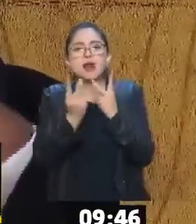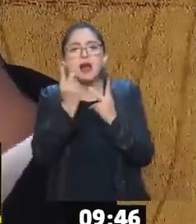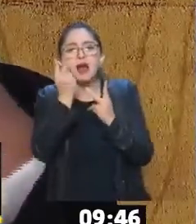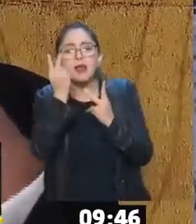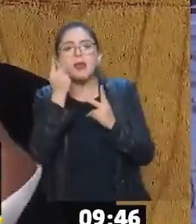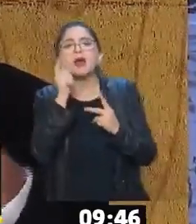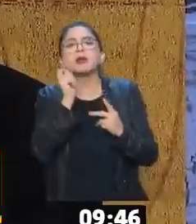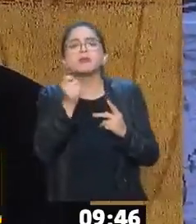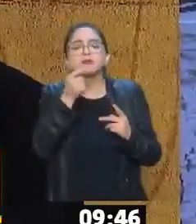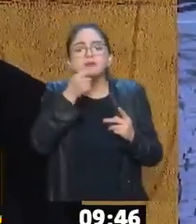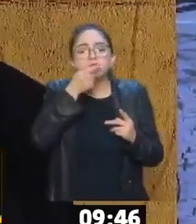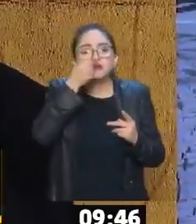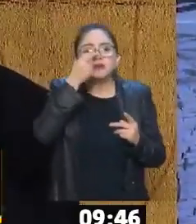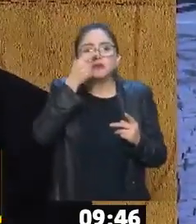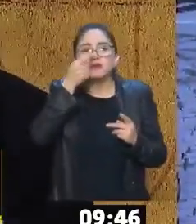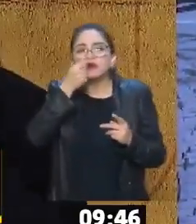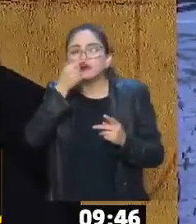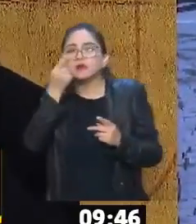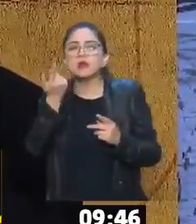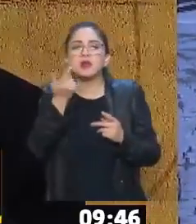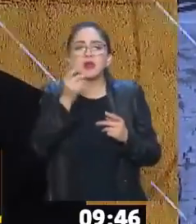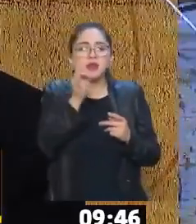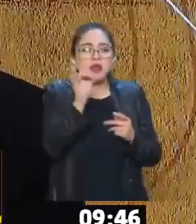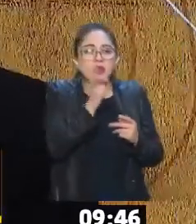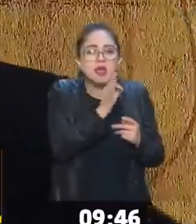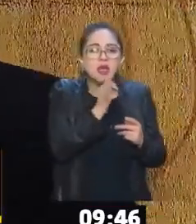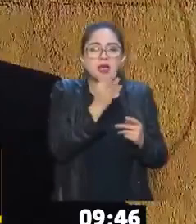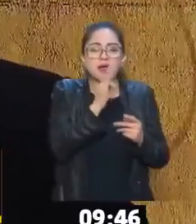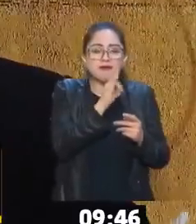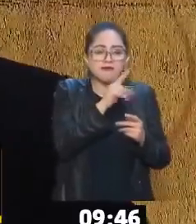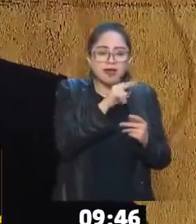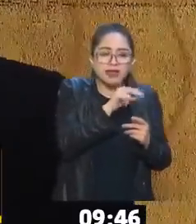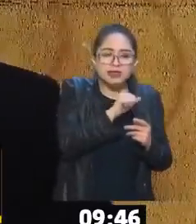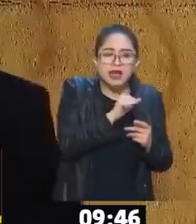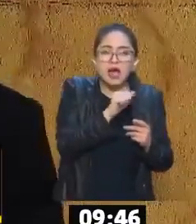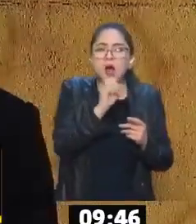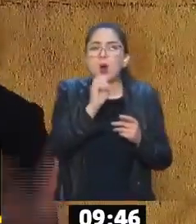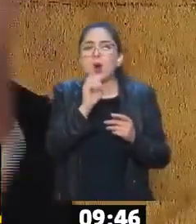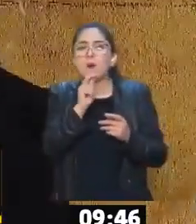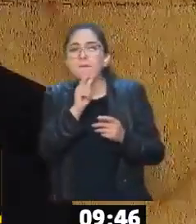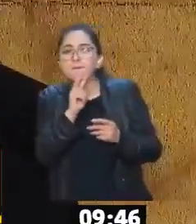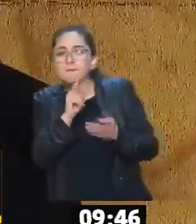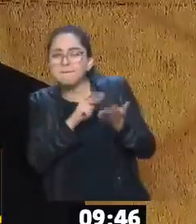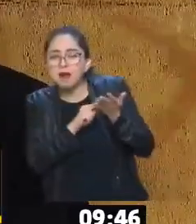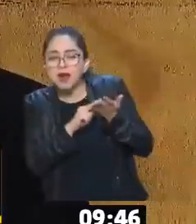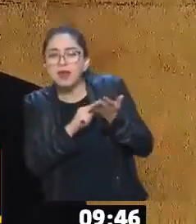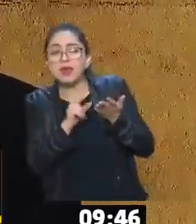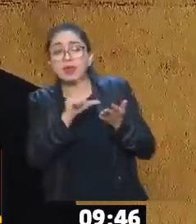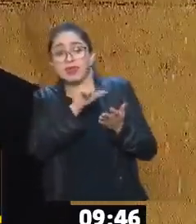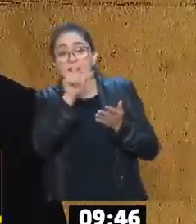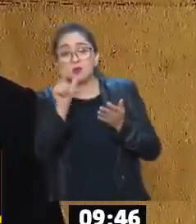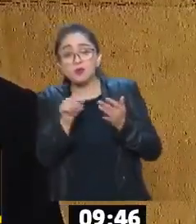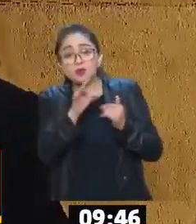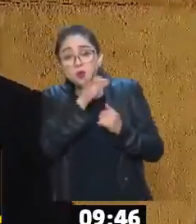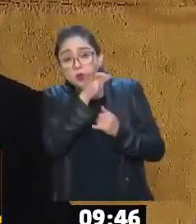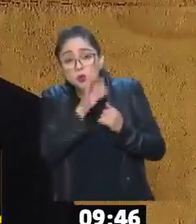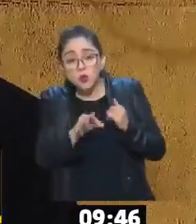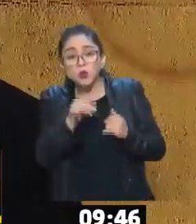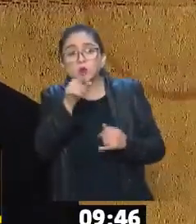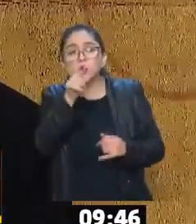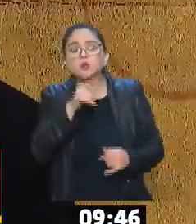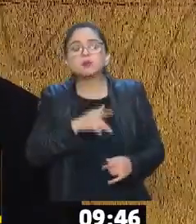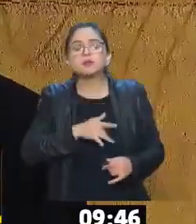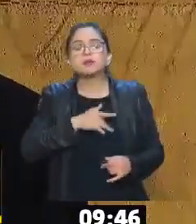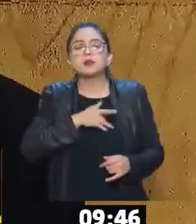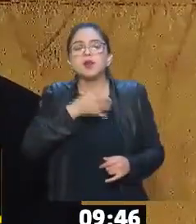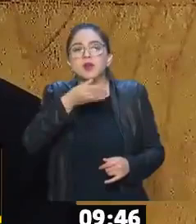los aromas de la planta. Esas notas frescas, verdes. Y al final, pues tendremos que hacer la cata donde tendremos que